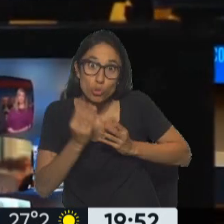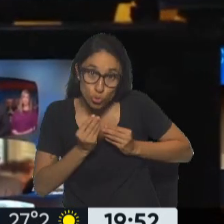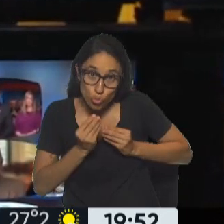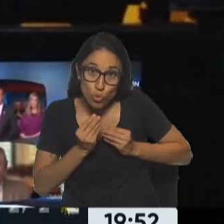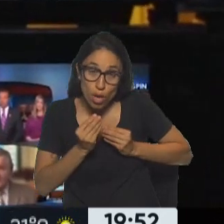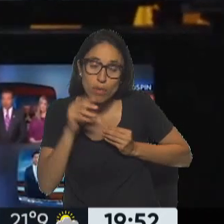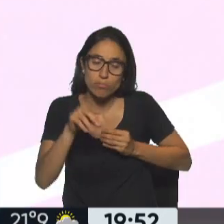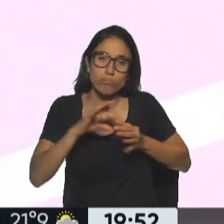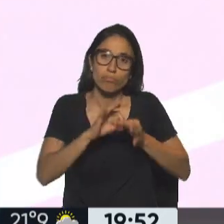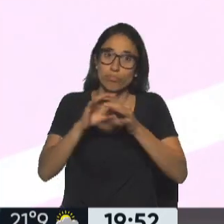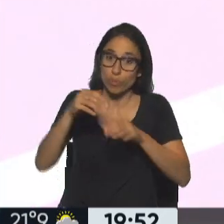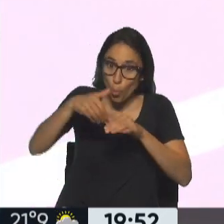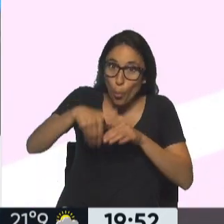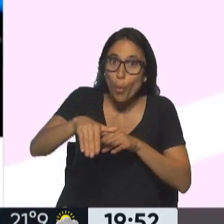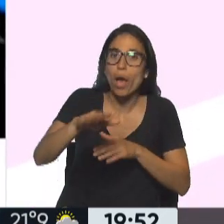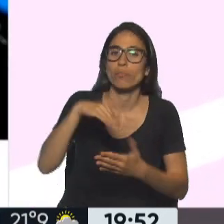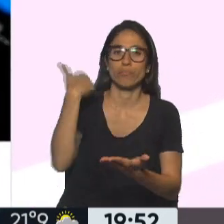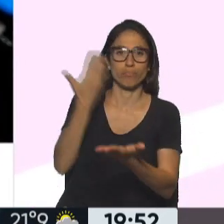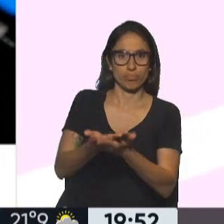ya la vamos a presentar